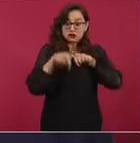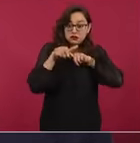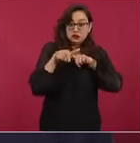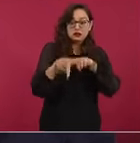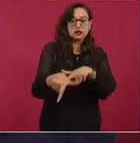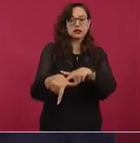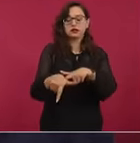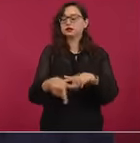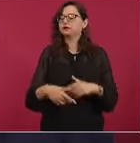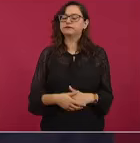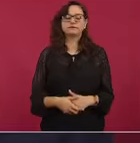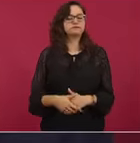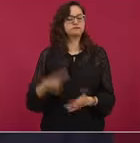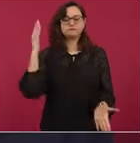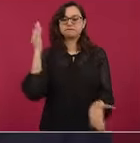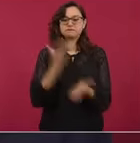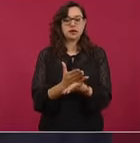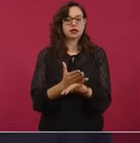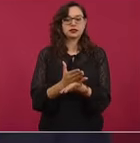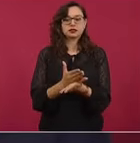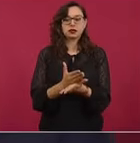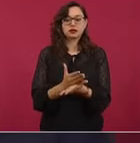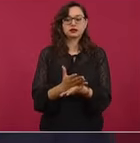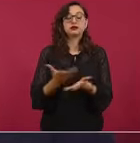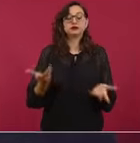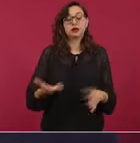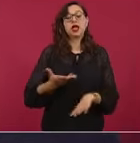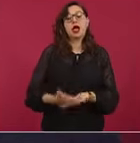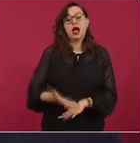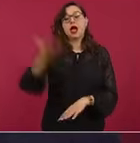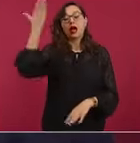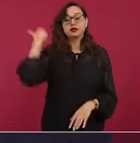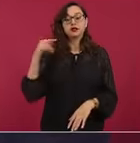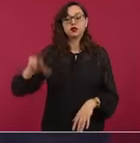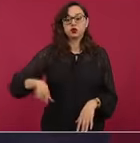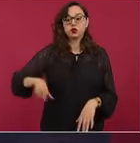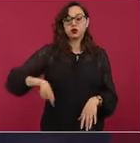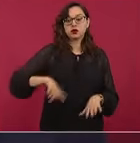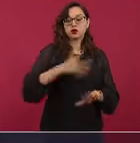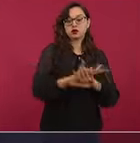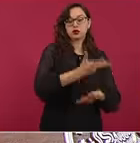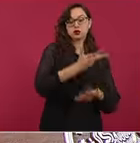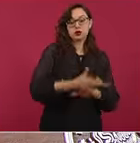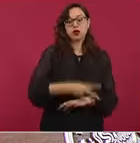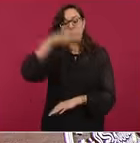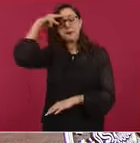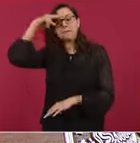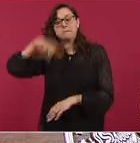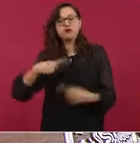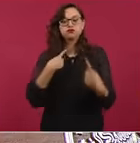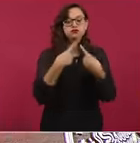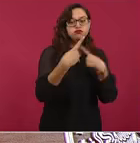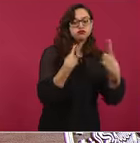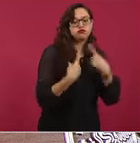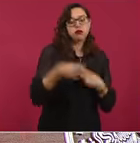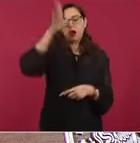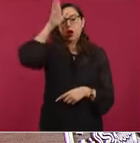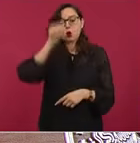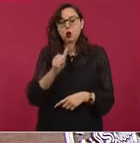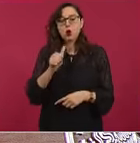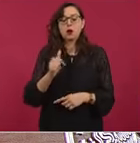Esos acuerdos que se hacían antes entre el gobierno de Estados Unidos y el gobierno de México para